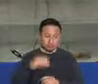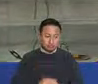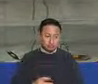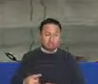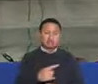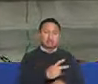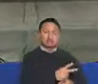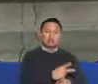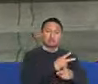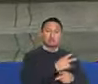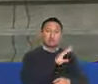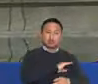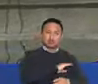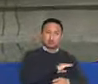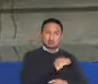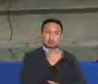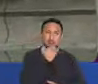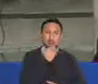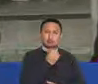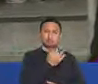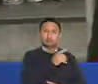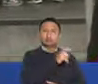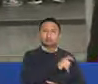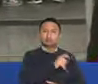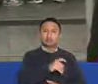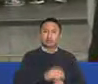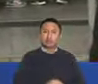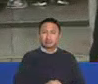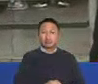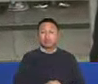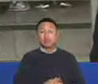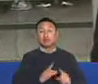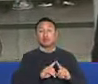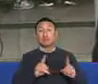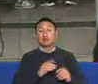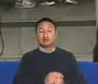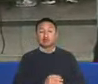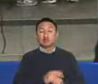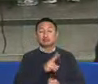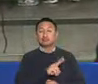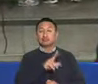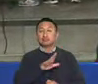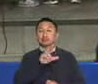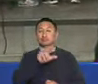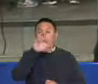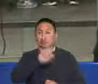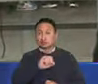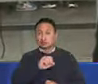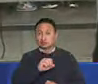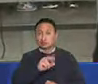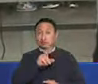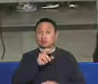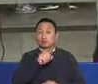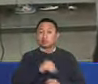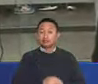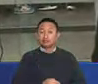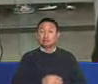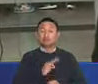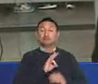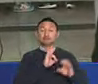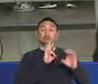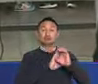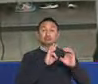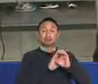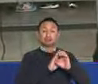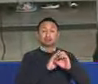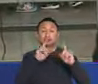está conformado el cabildo capitalino. Sin embargo, aún sobrepasa el 23% el tema del Consejo de Participación Ciudadana